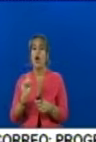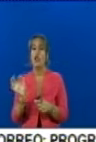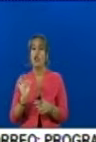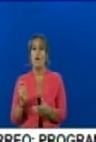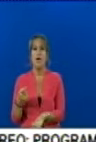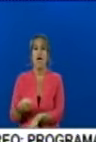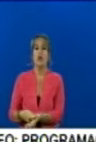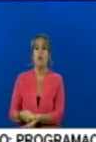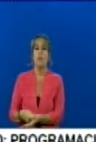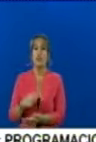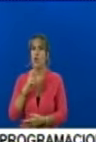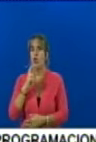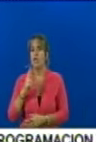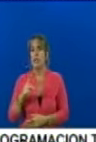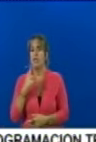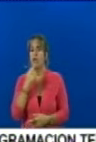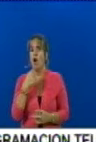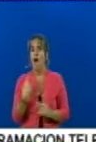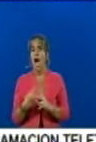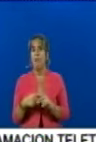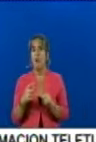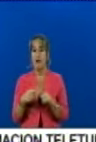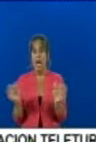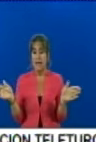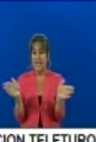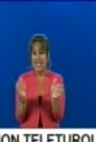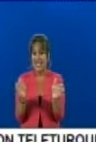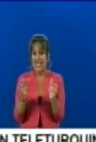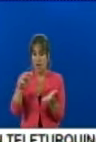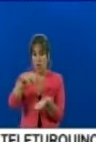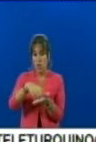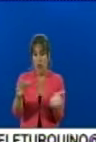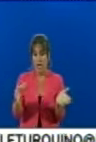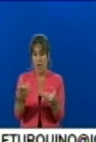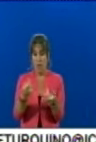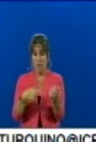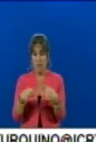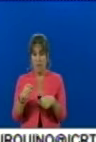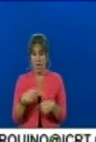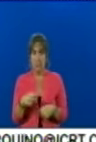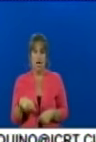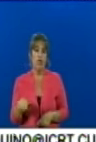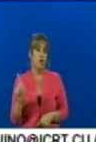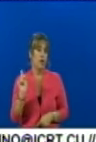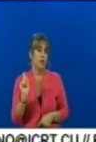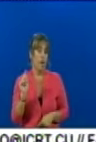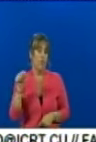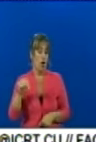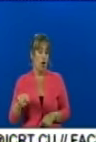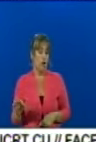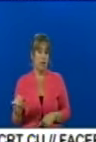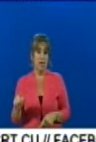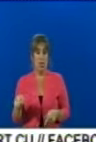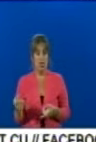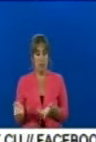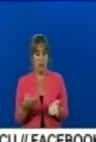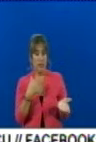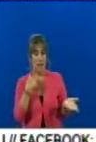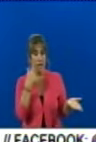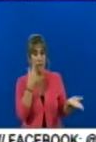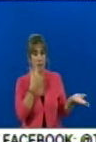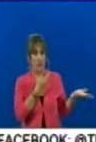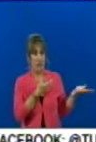cogido, les repito, por la capacidad que tiene nuestro mercado y nuestro mercadito. No obstante, de esta que hoy tenemos acá, que ustedes pueden ver,